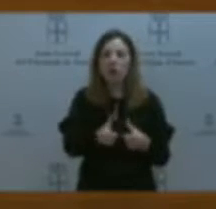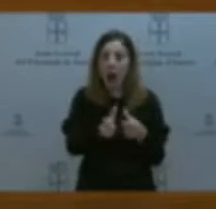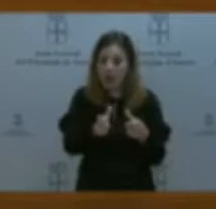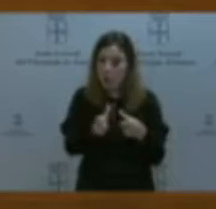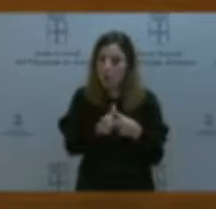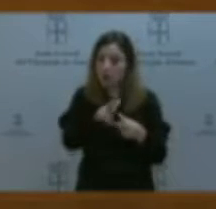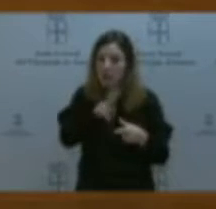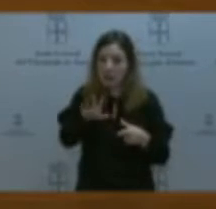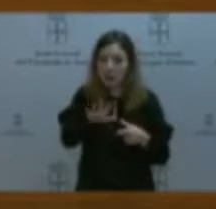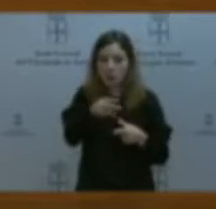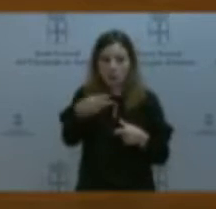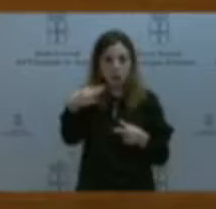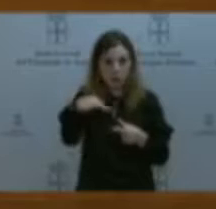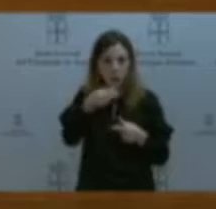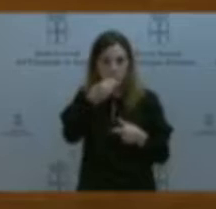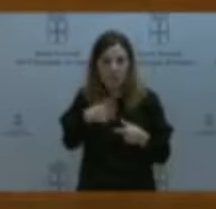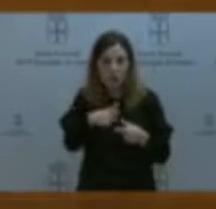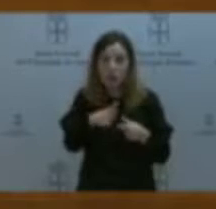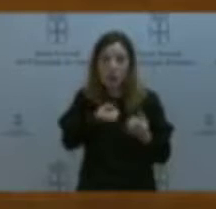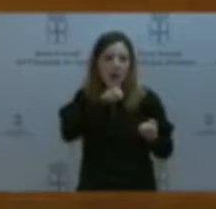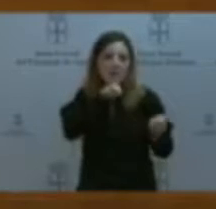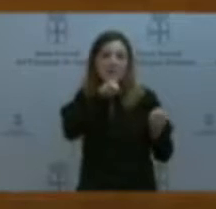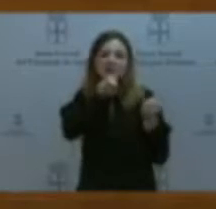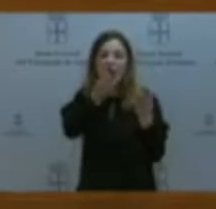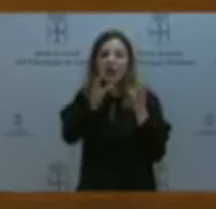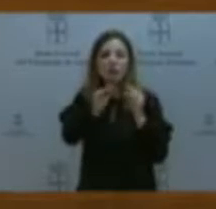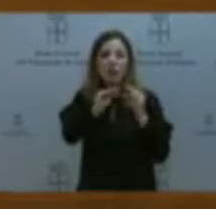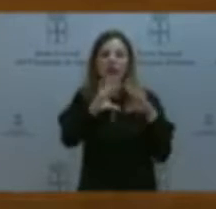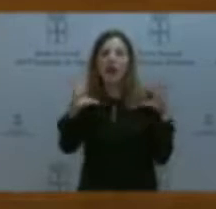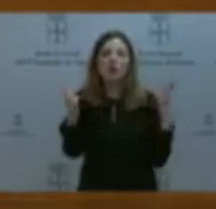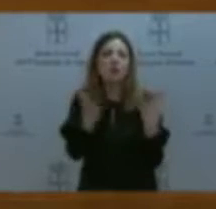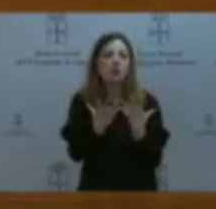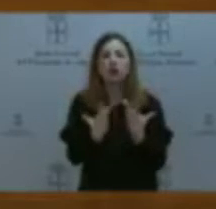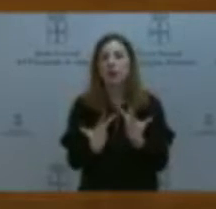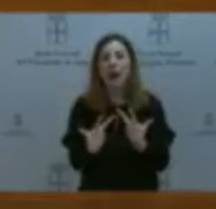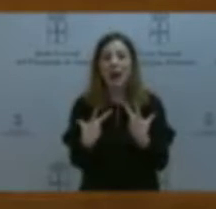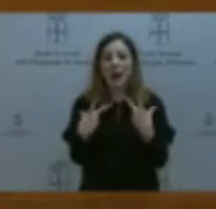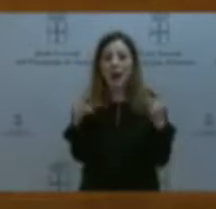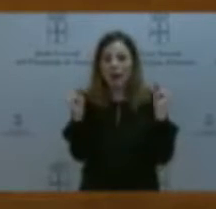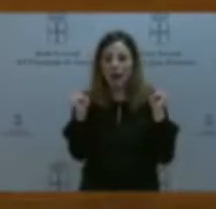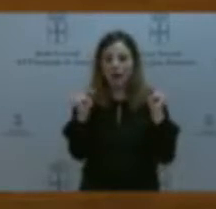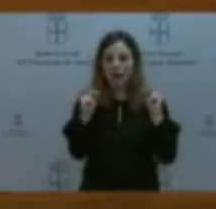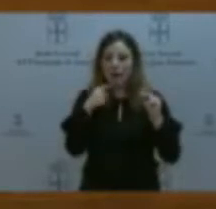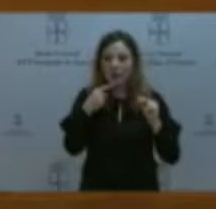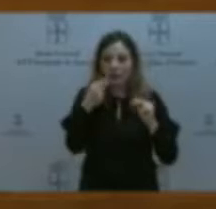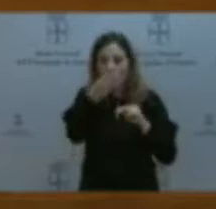apocalíptico se le olvidó hablar de lo que nos ocupaba, que era la iniciativa. Y la